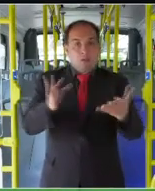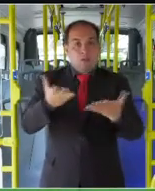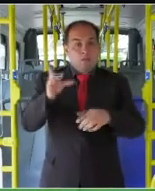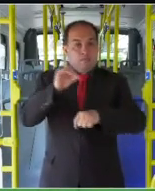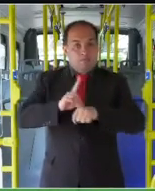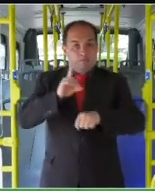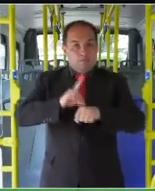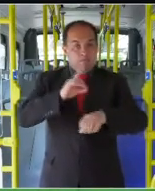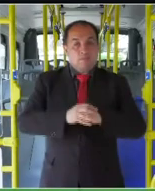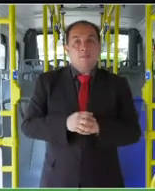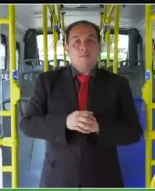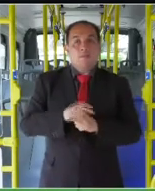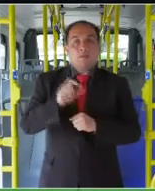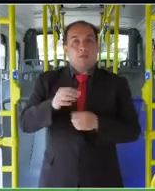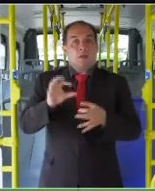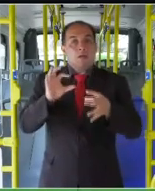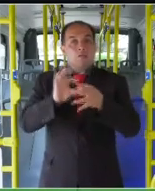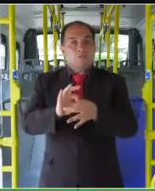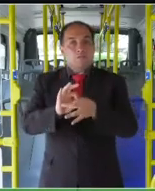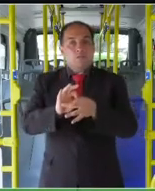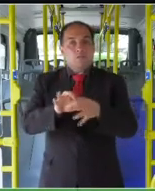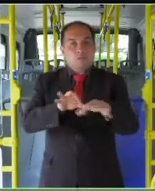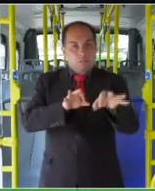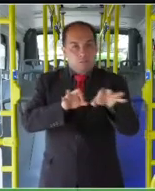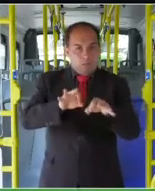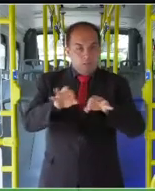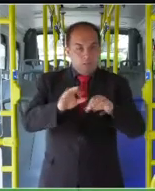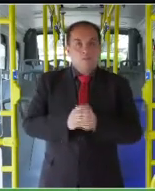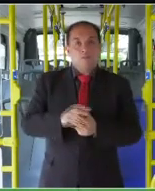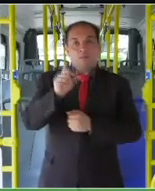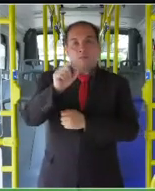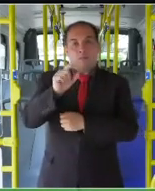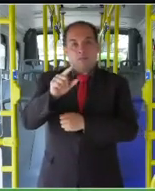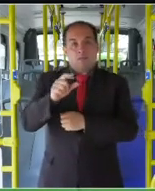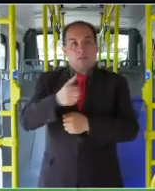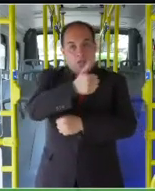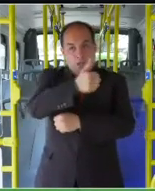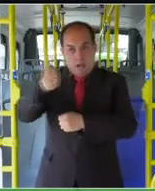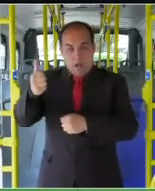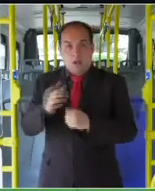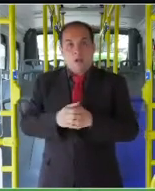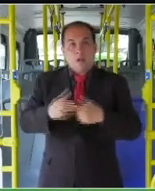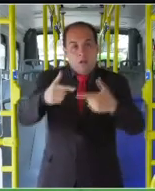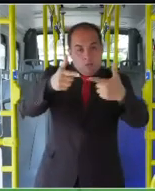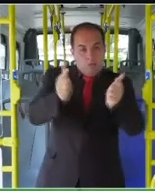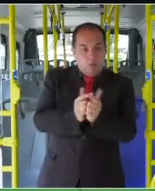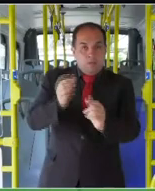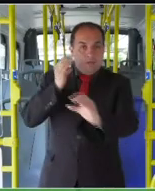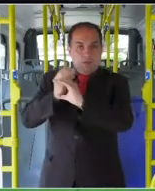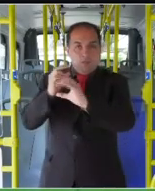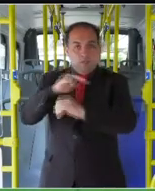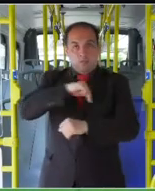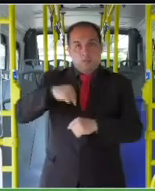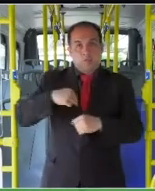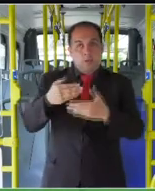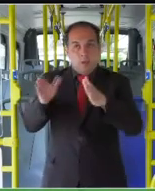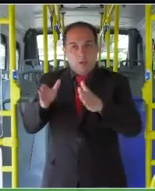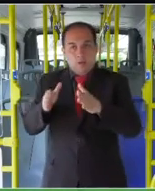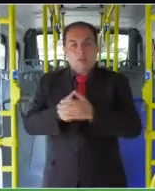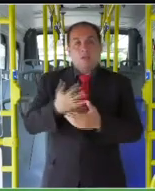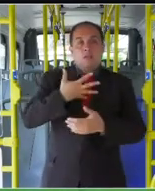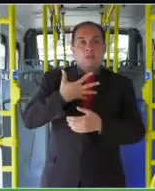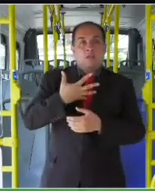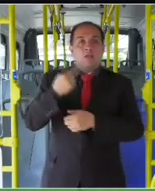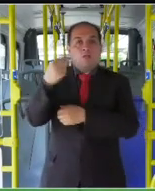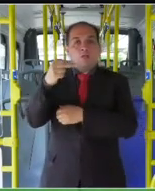hace cotidianamente, en la relación con los trabajadores, sino en cada flotilla que hemos puesto en circulación, lleva el nombre